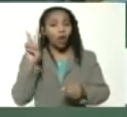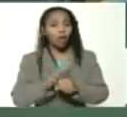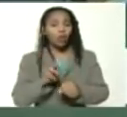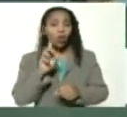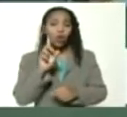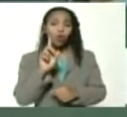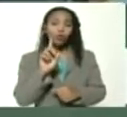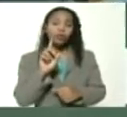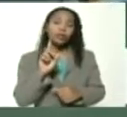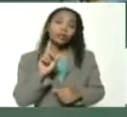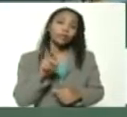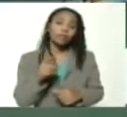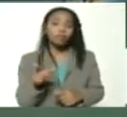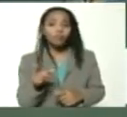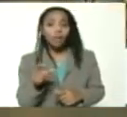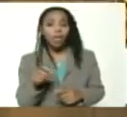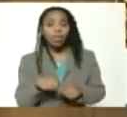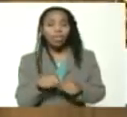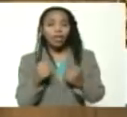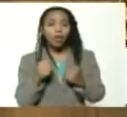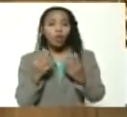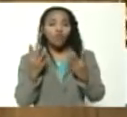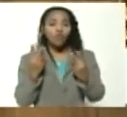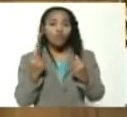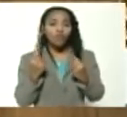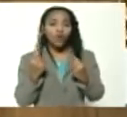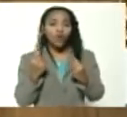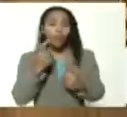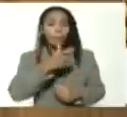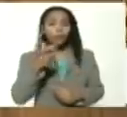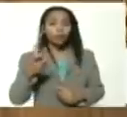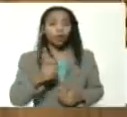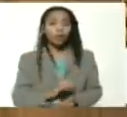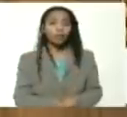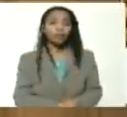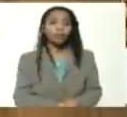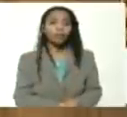por causar gran daño a un gran número de ciudadanos.